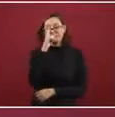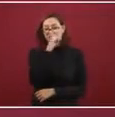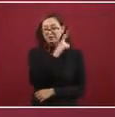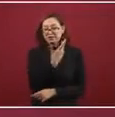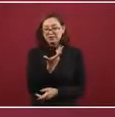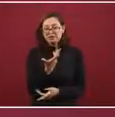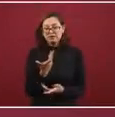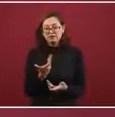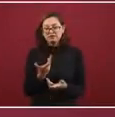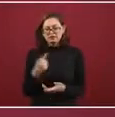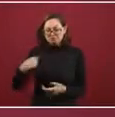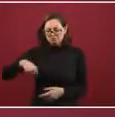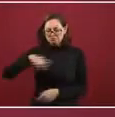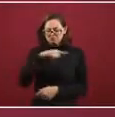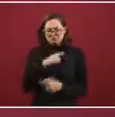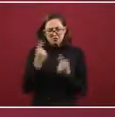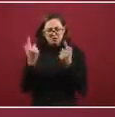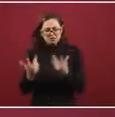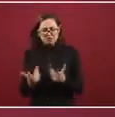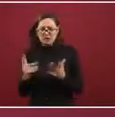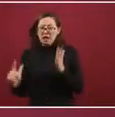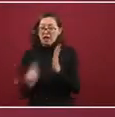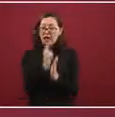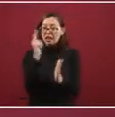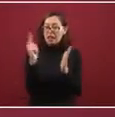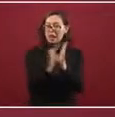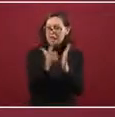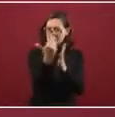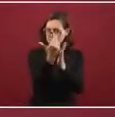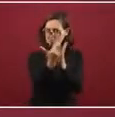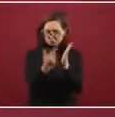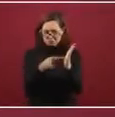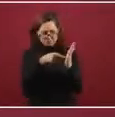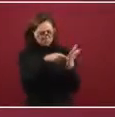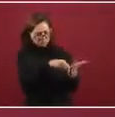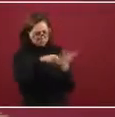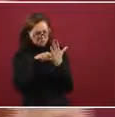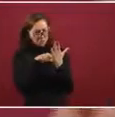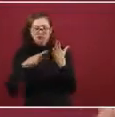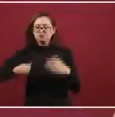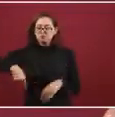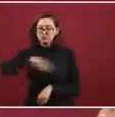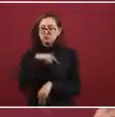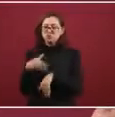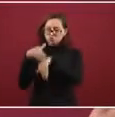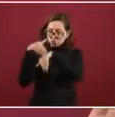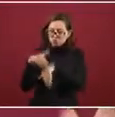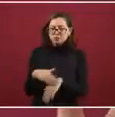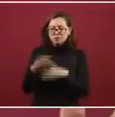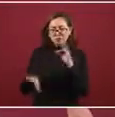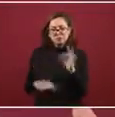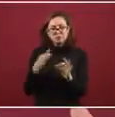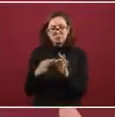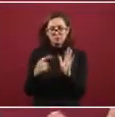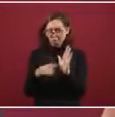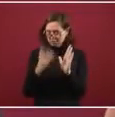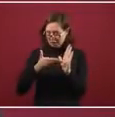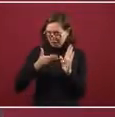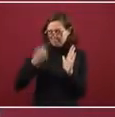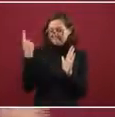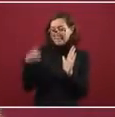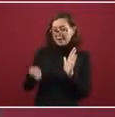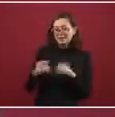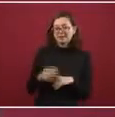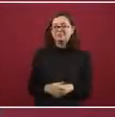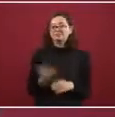mexicana dispone. Esto es importante y lo subrayo porque si ustedes recuerdan el debate hace apenas